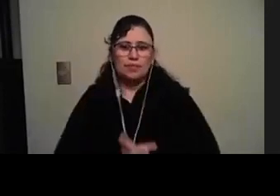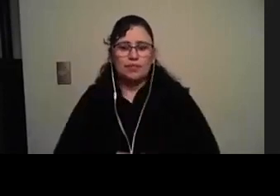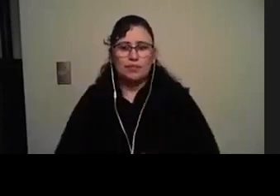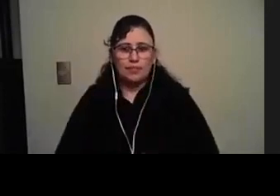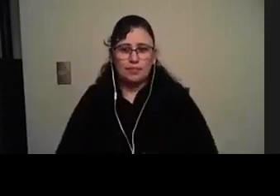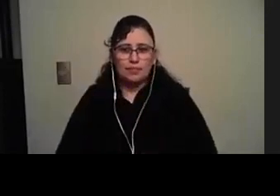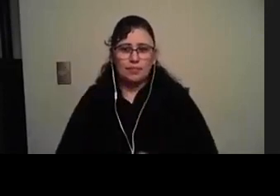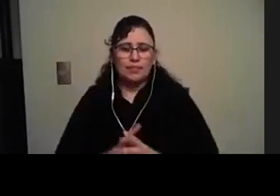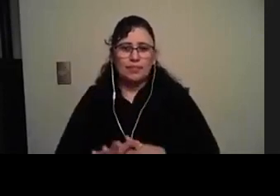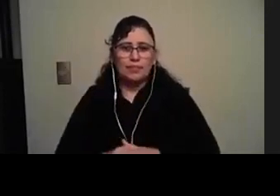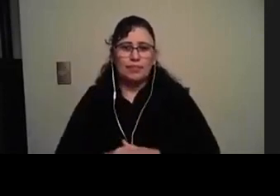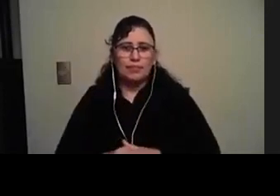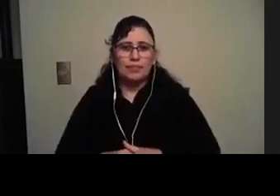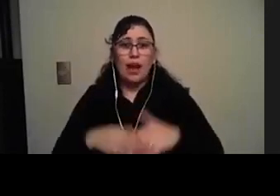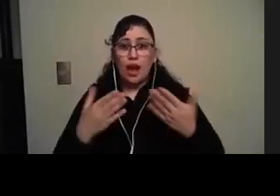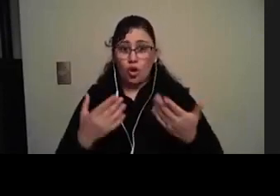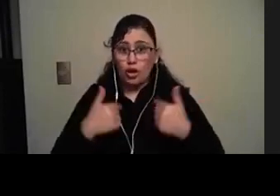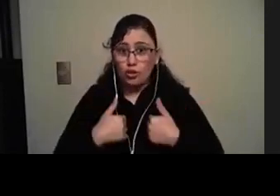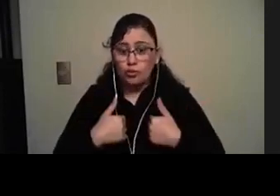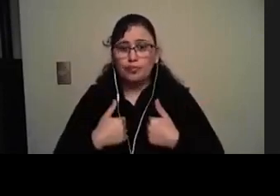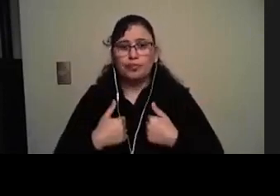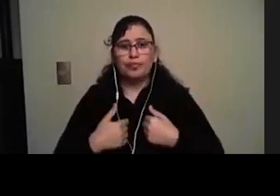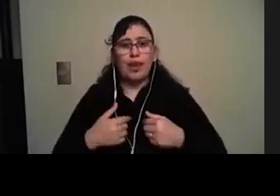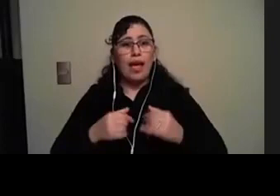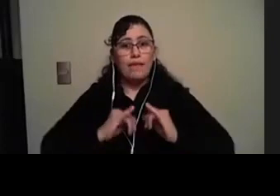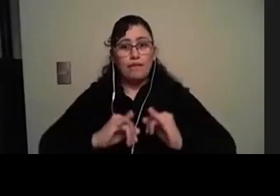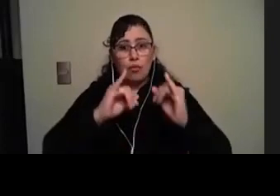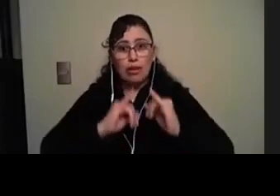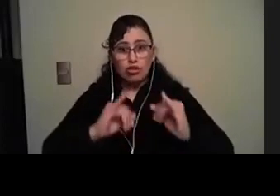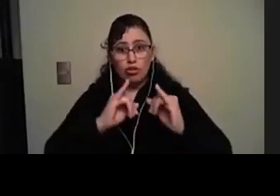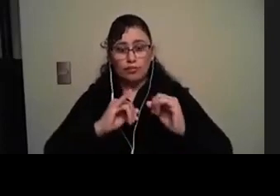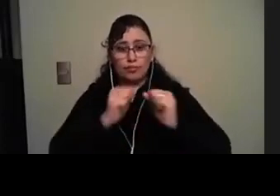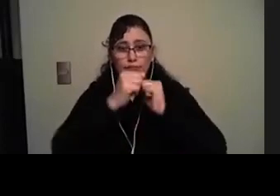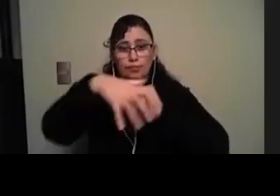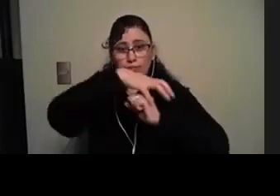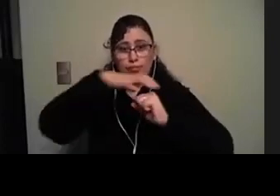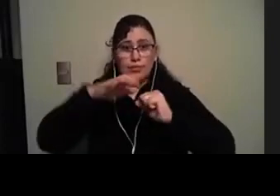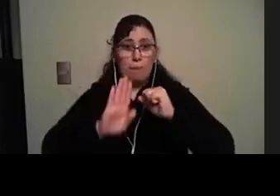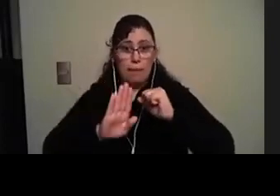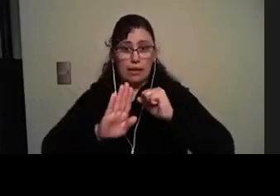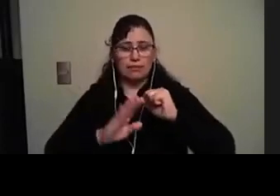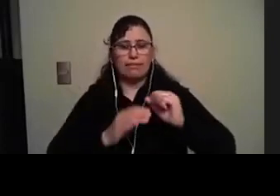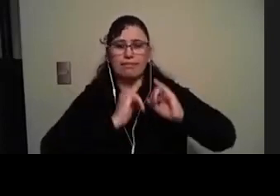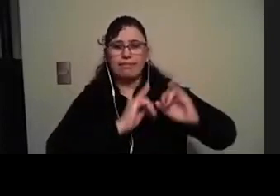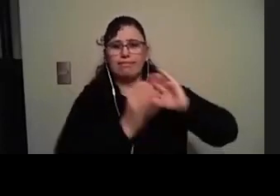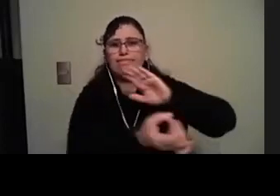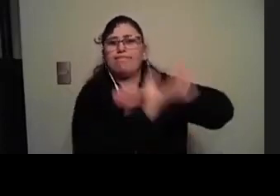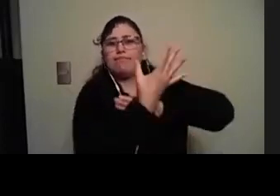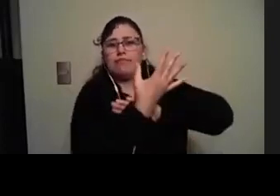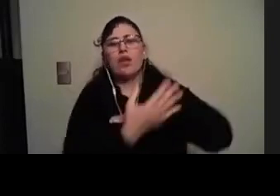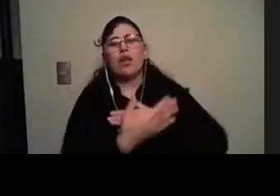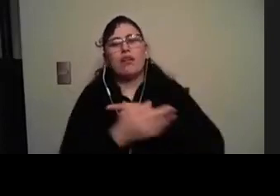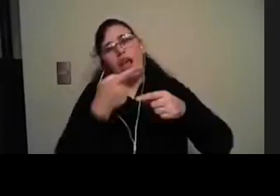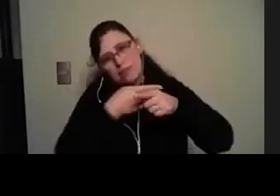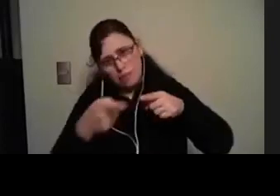Perfecto. Lo que me queda es subir la información de parálisis cerebral, así que dentro de la semana lo voy a hacer para que ustedes